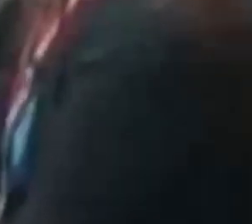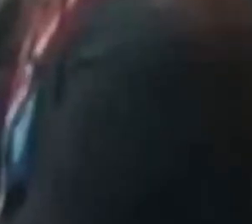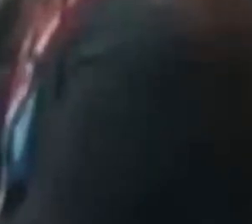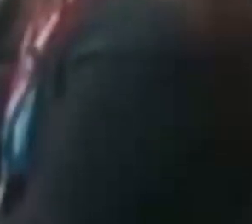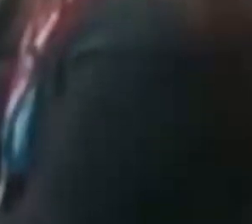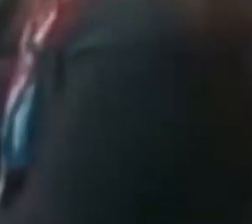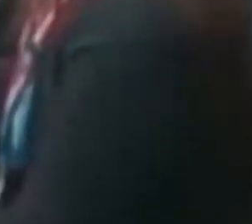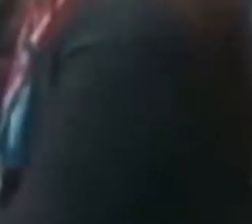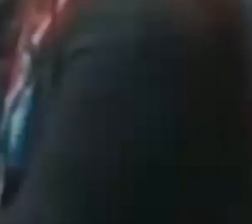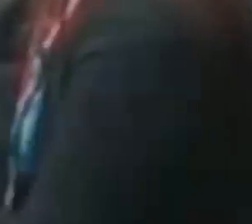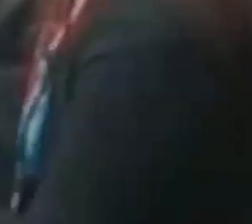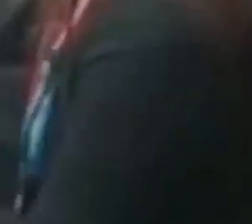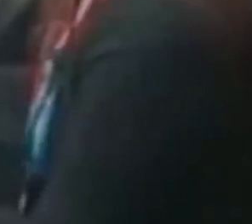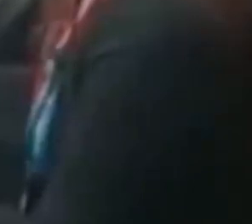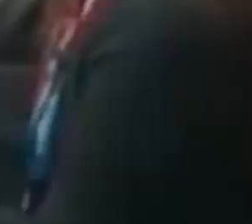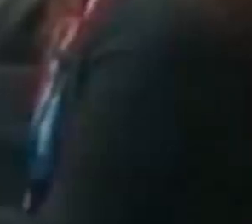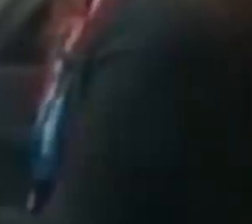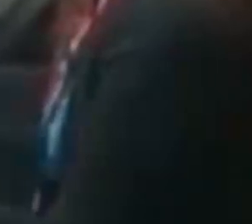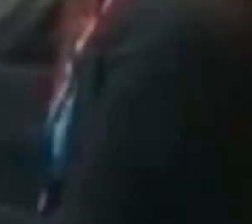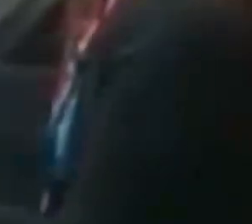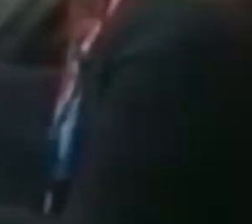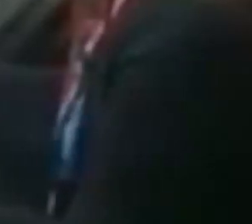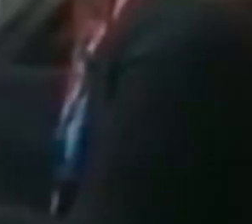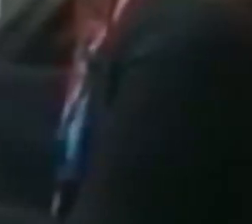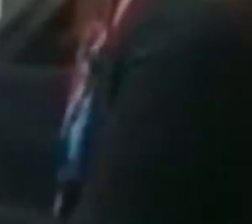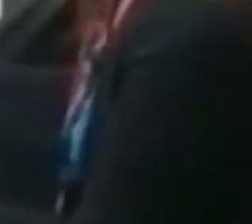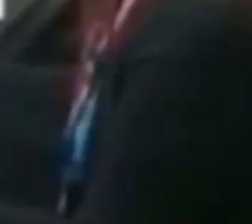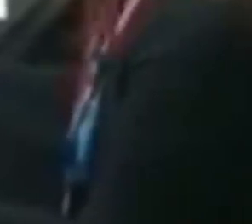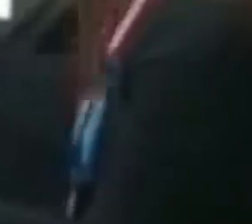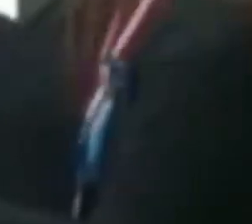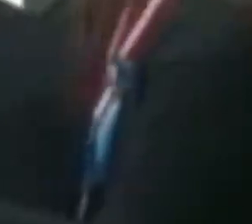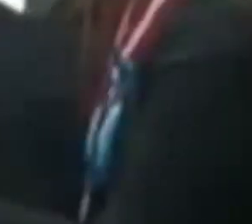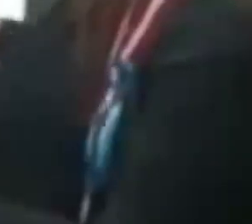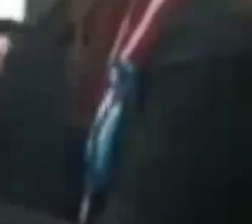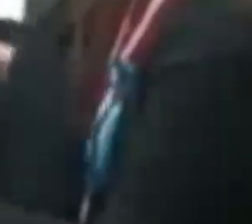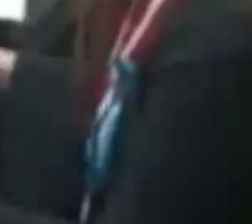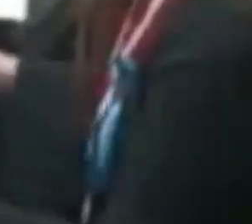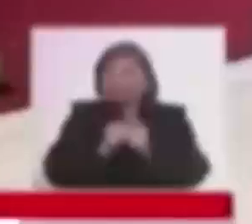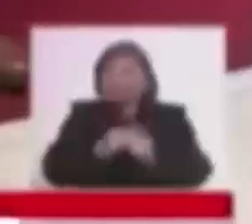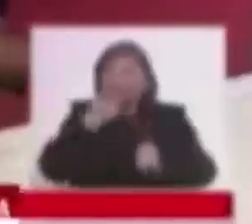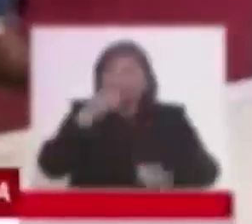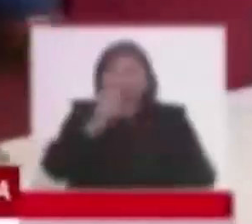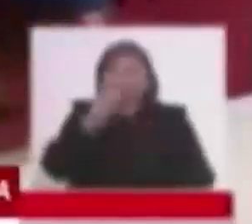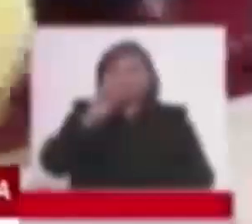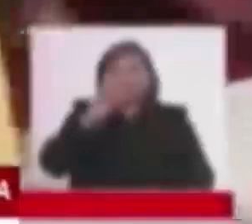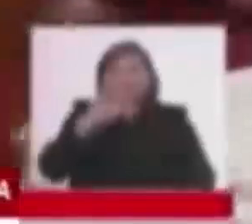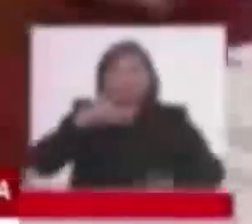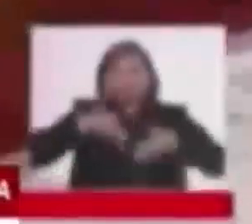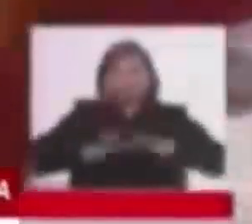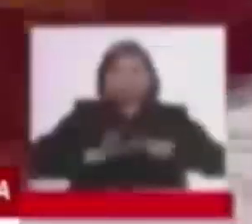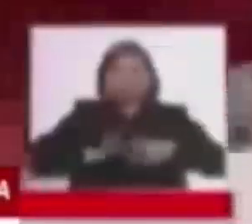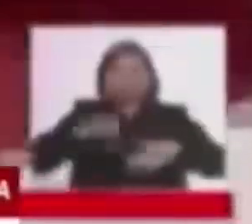de agradecerte tu colaboración también? No, Pepe, nada, encantado. Gracias por el llamado, gracias